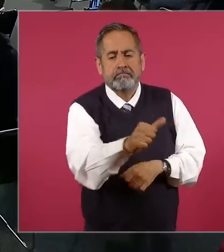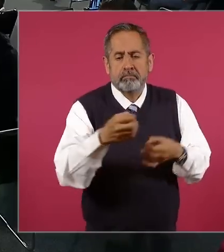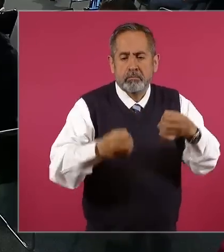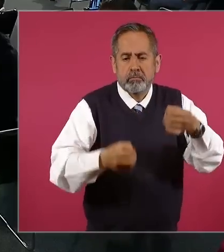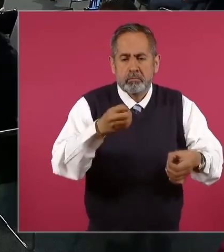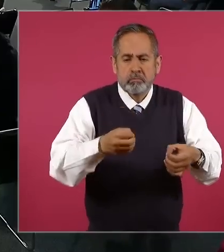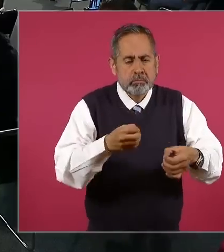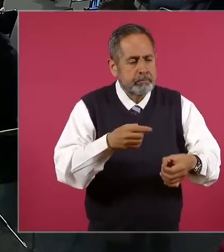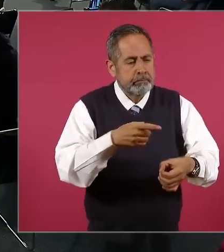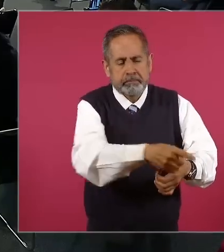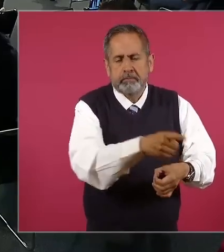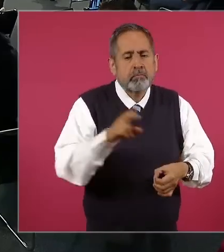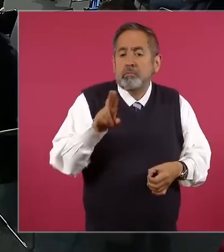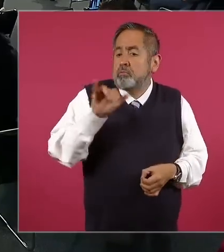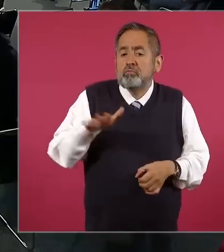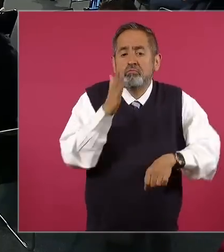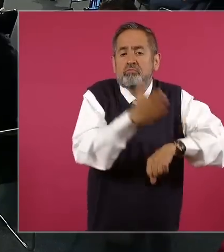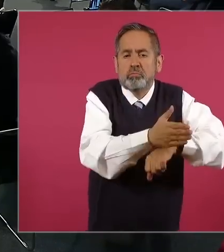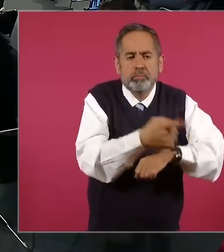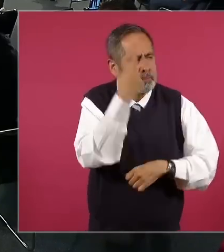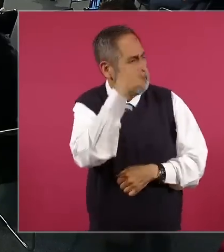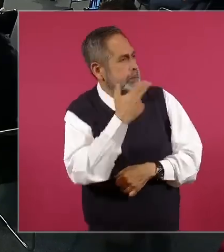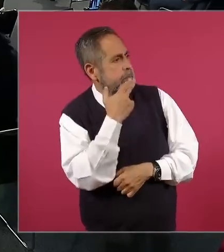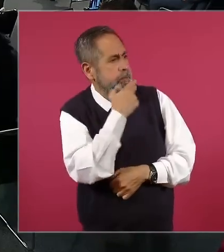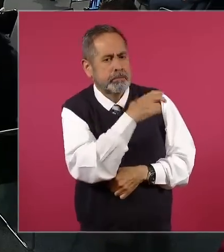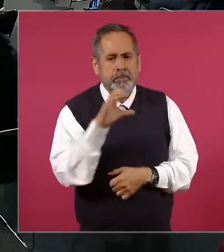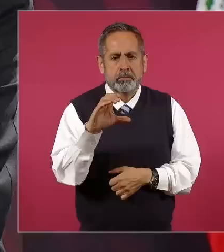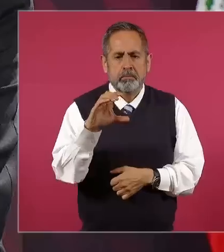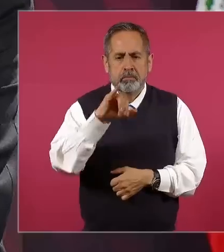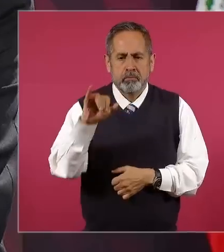qué sirve el Consejo de la Judicatura?